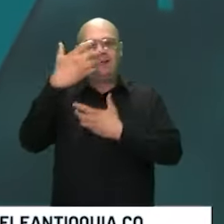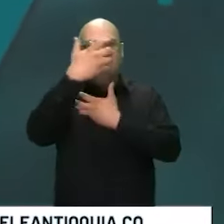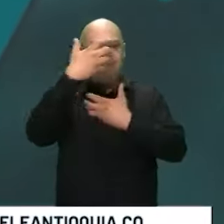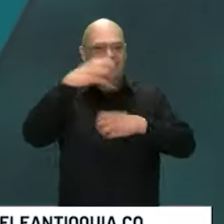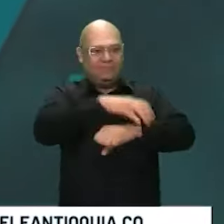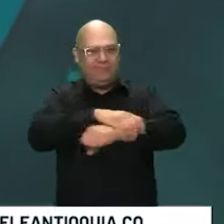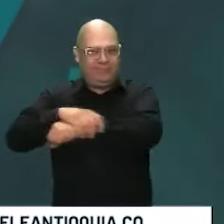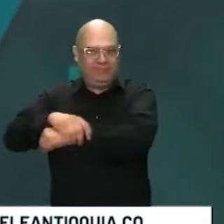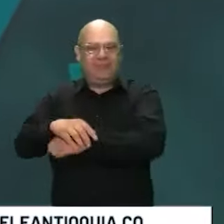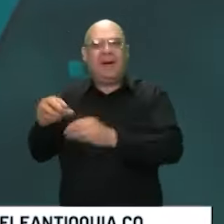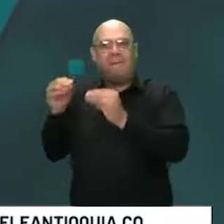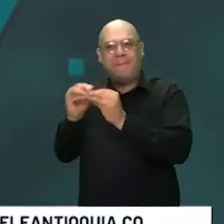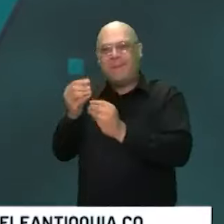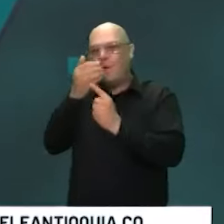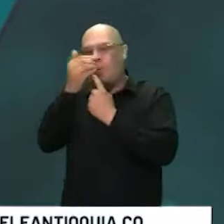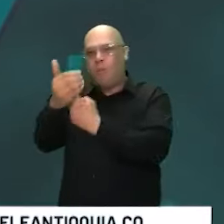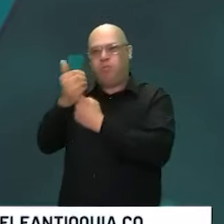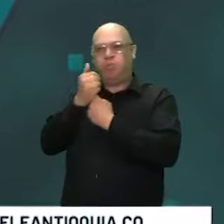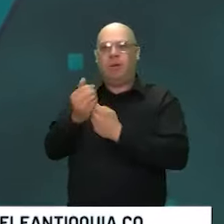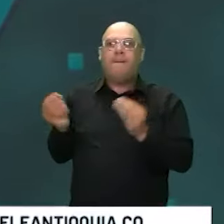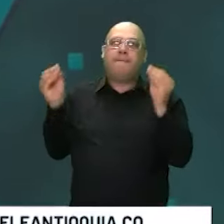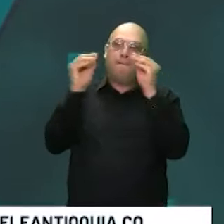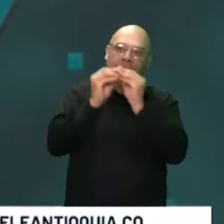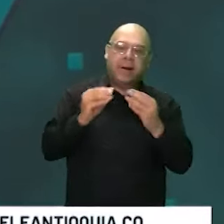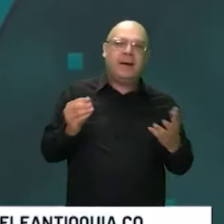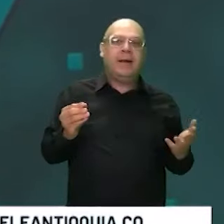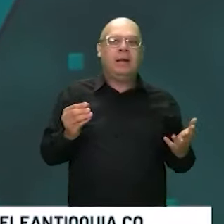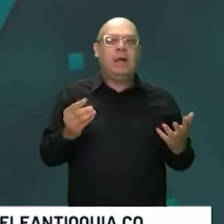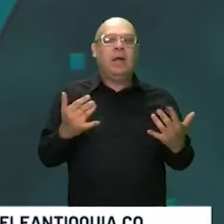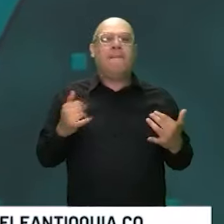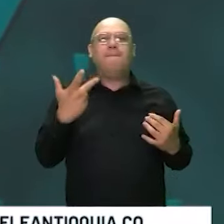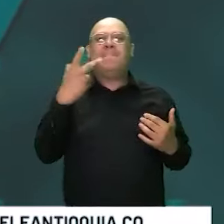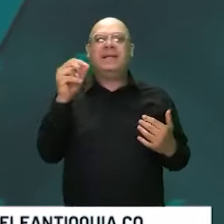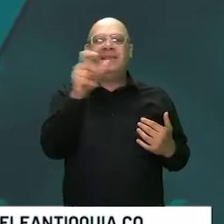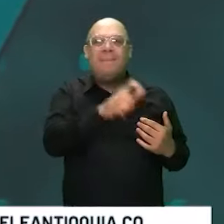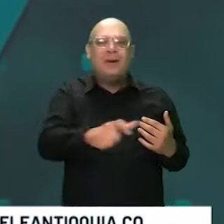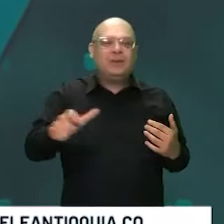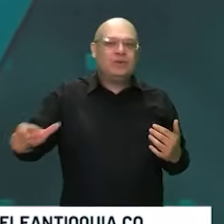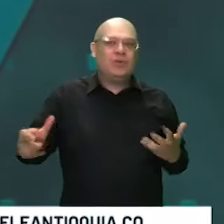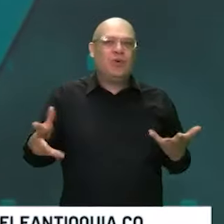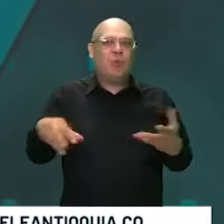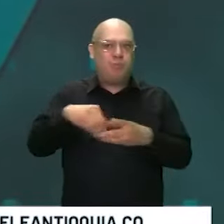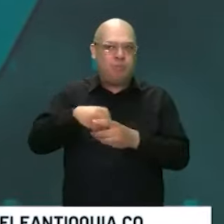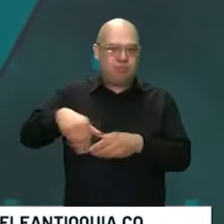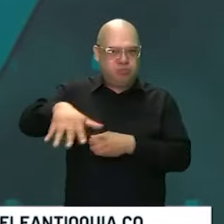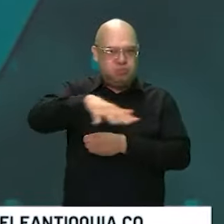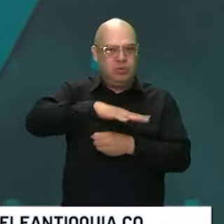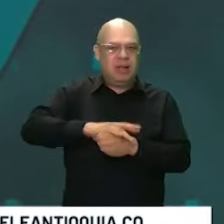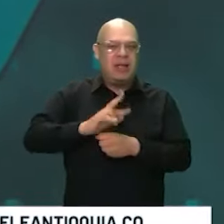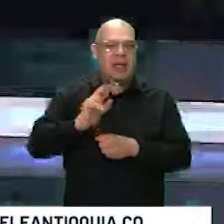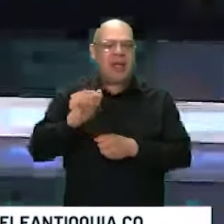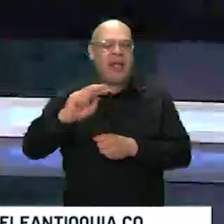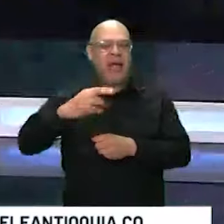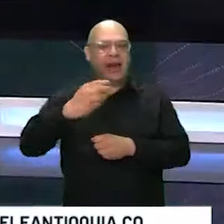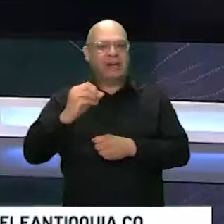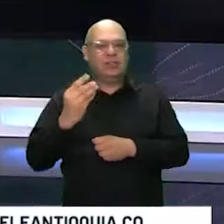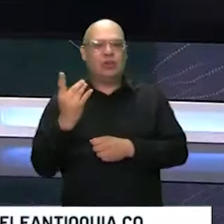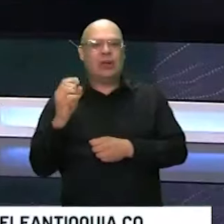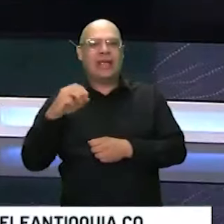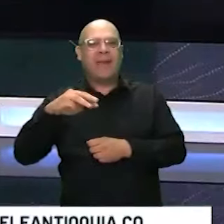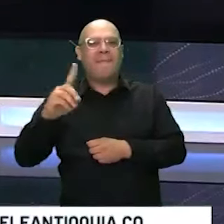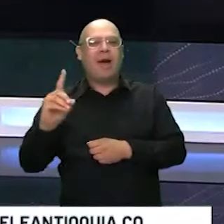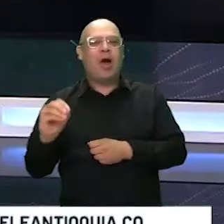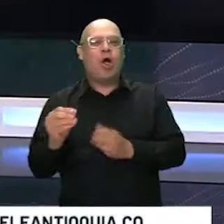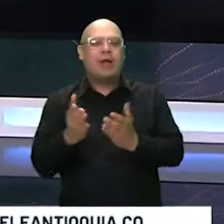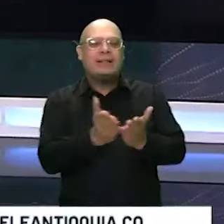recordarán ustedes también el secuestro y retención ilegal de 20 personas, esto en el sector conocido como Rancho Quemado, especialmente en el nordeste